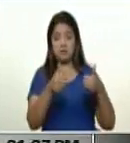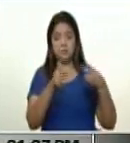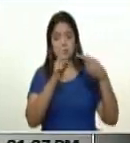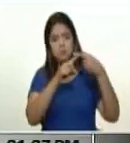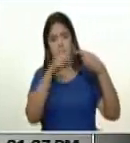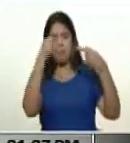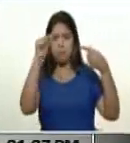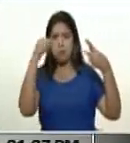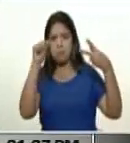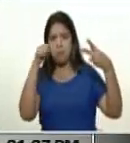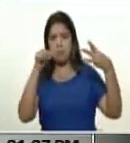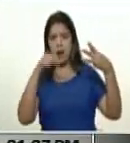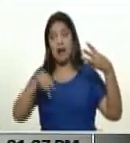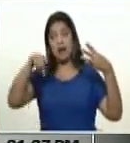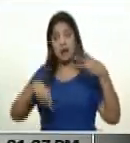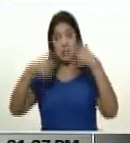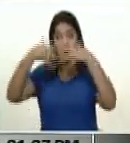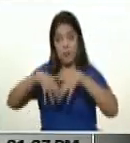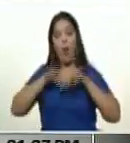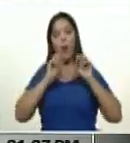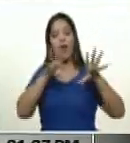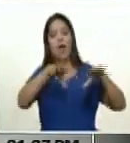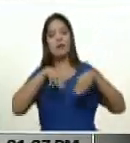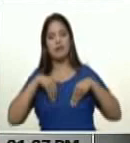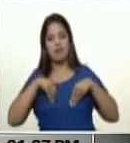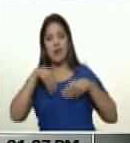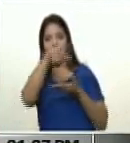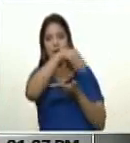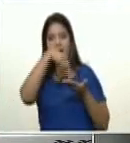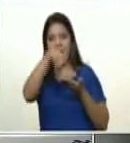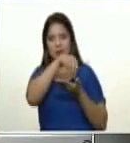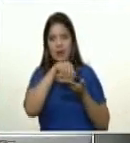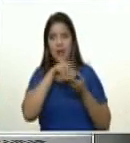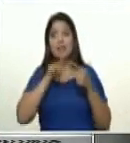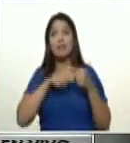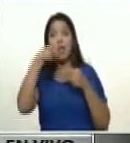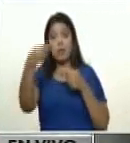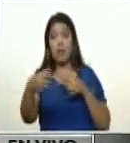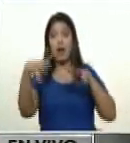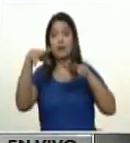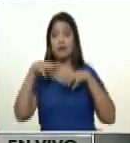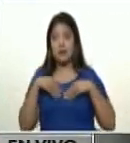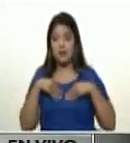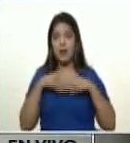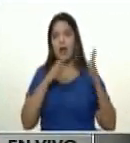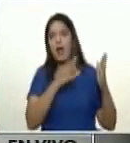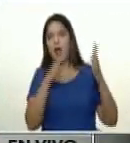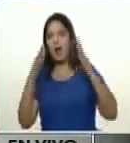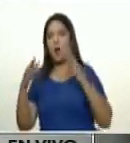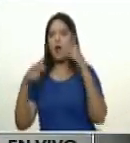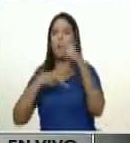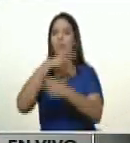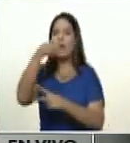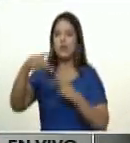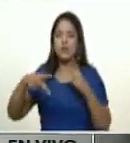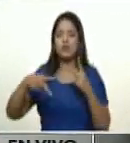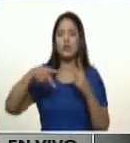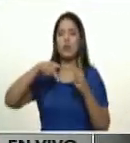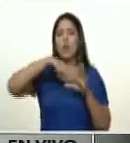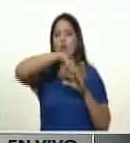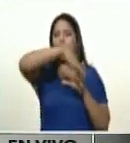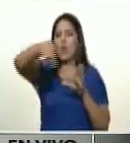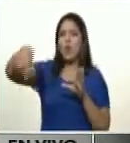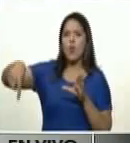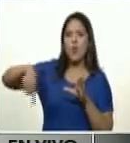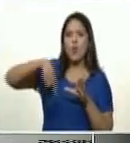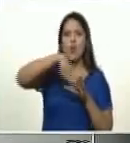que requiere la empresa, se acepta la materia prima. Luego que la aceptamos, pasa por un proceso de molienda donde